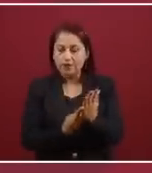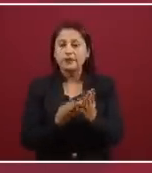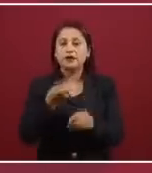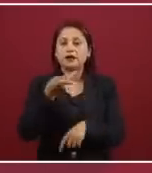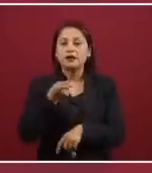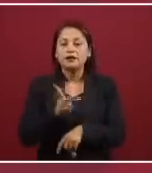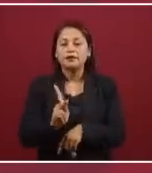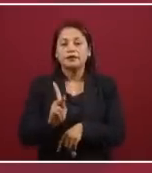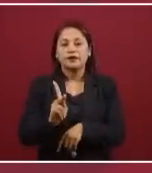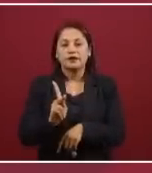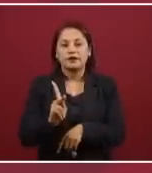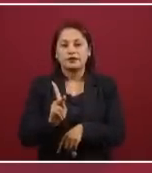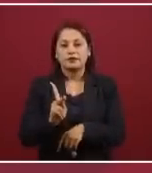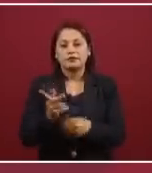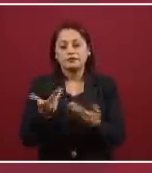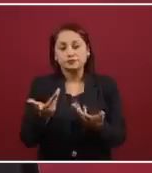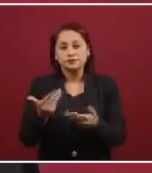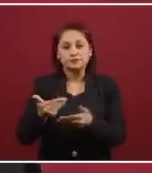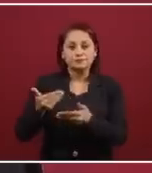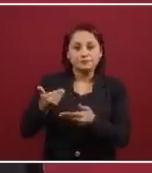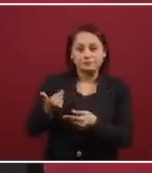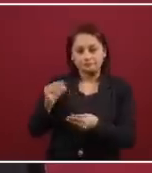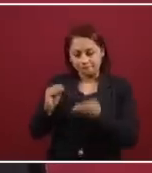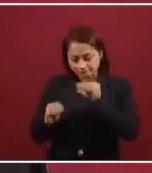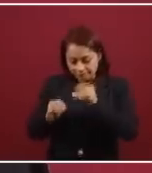llevó trabajo